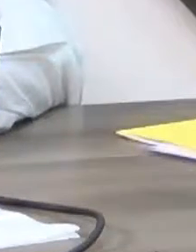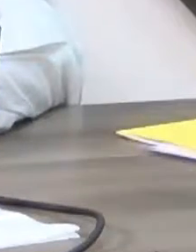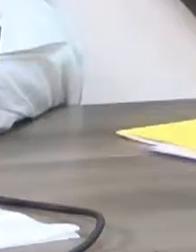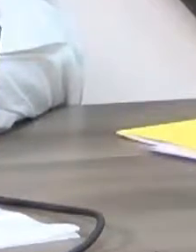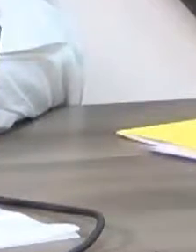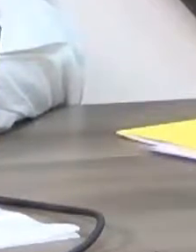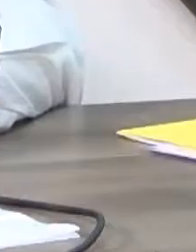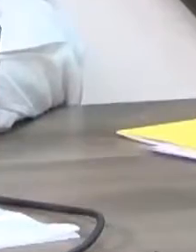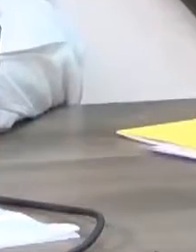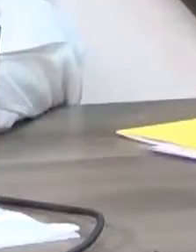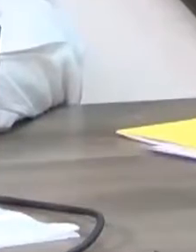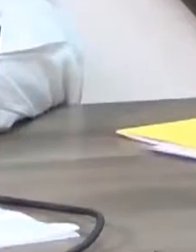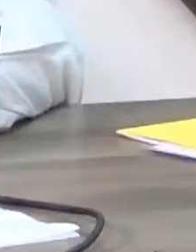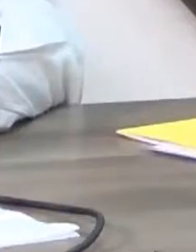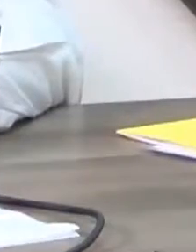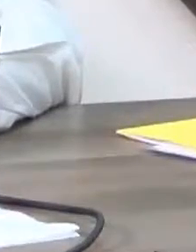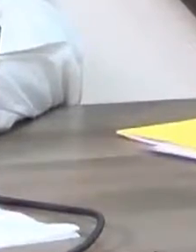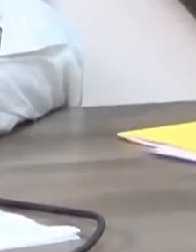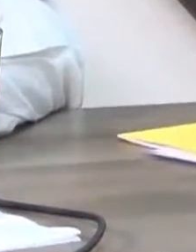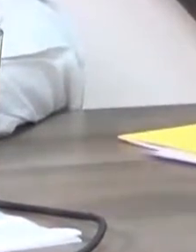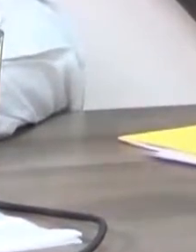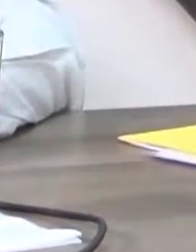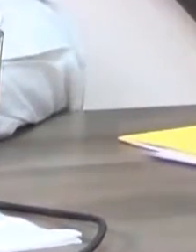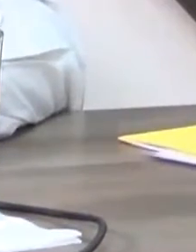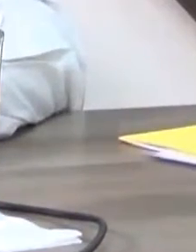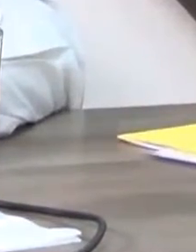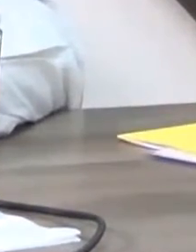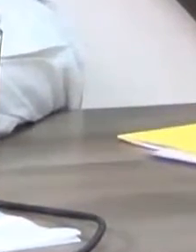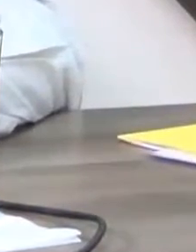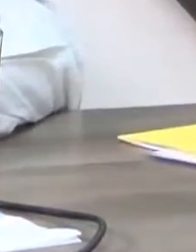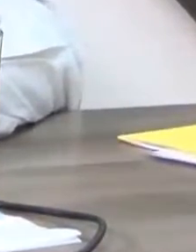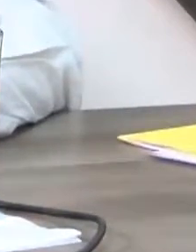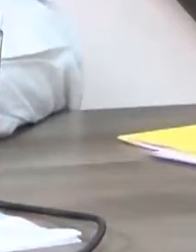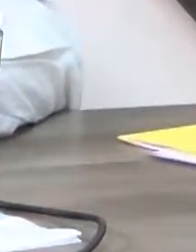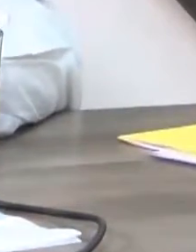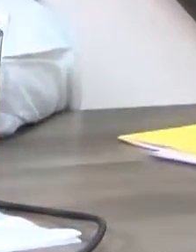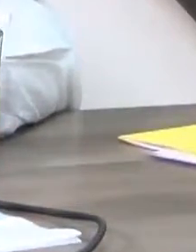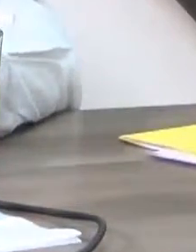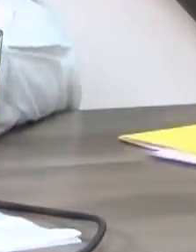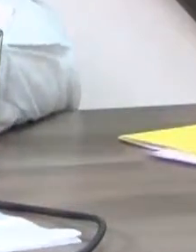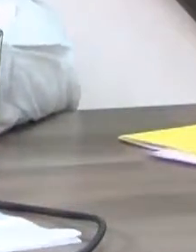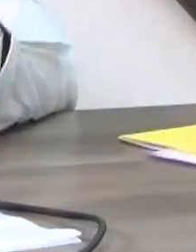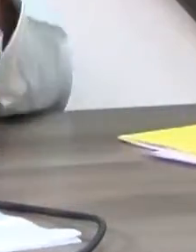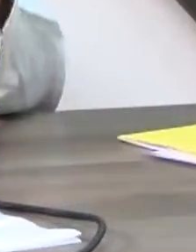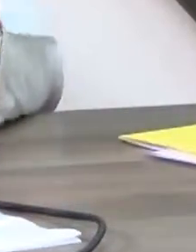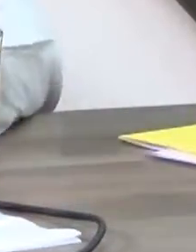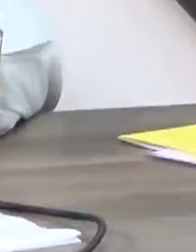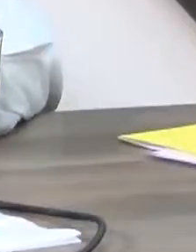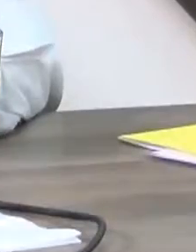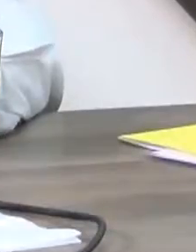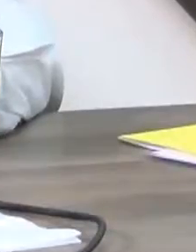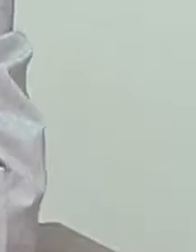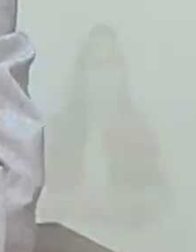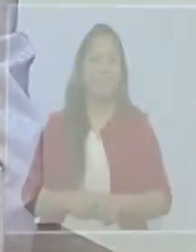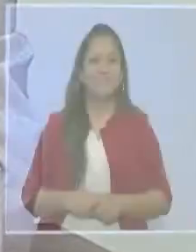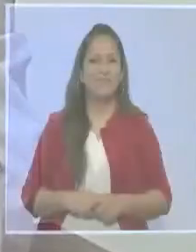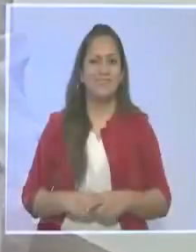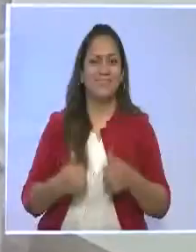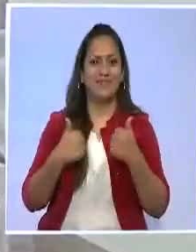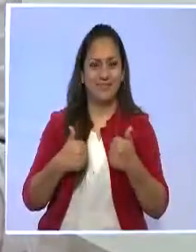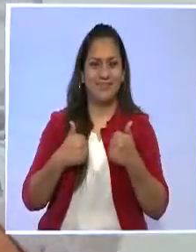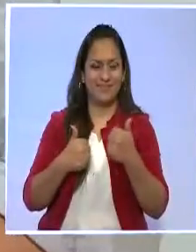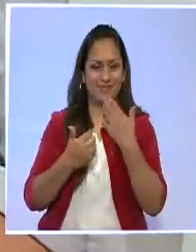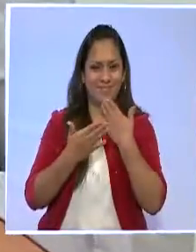hispack ahí contigo de ley miami pichka chong adiós cutting asterisco va a ser muy bien gracias